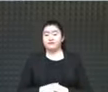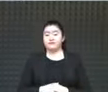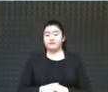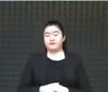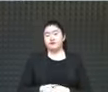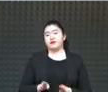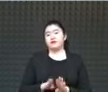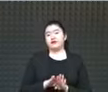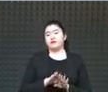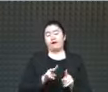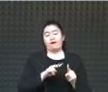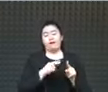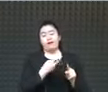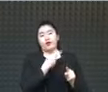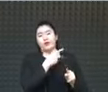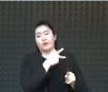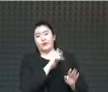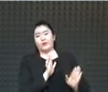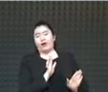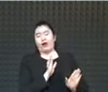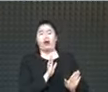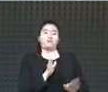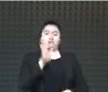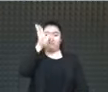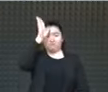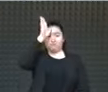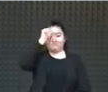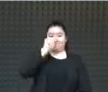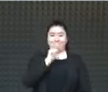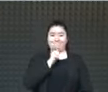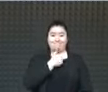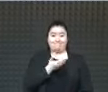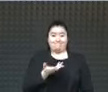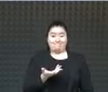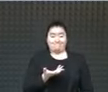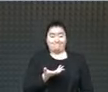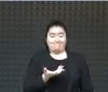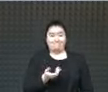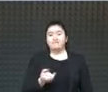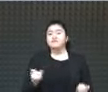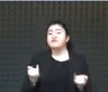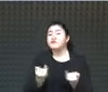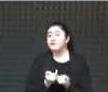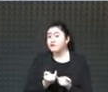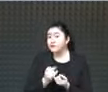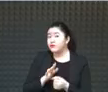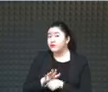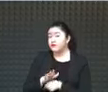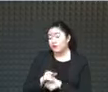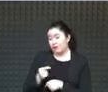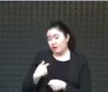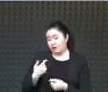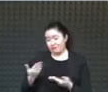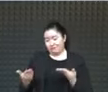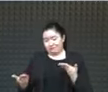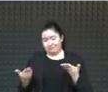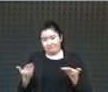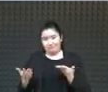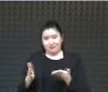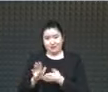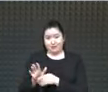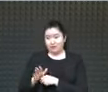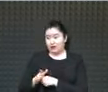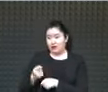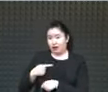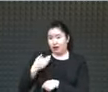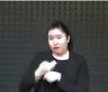pues nunca vas a estar de acuerdo. Y la segunda, pues es que hacen un estudio justamente en uno de los años más difíciles de la historia mundial, de los últimos 100